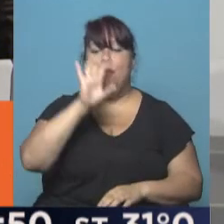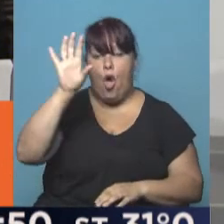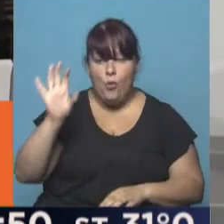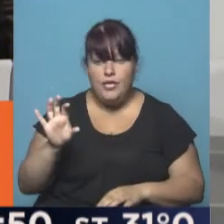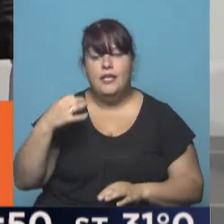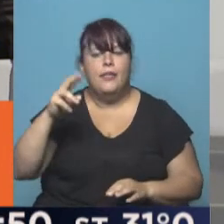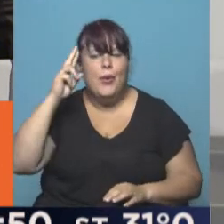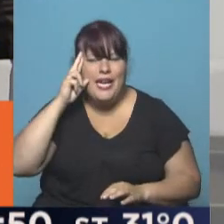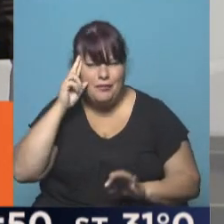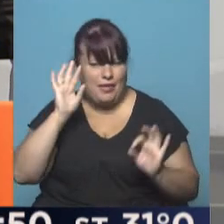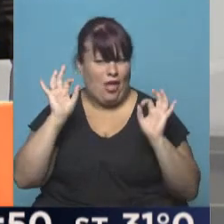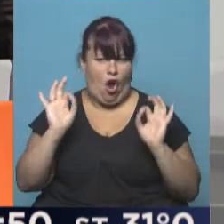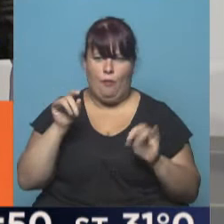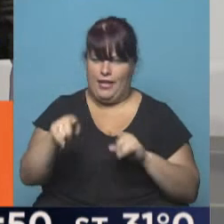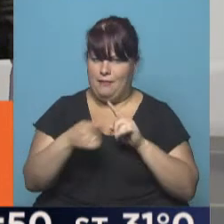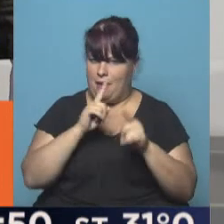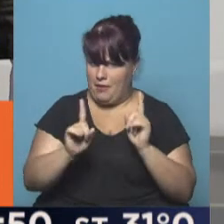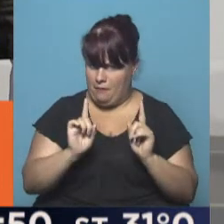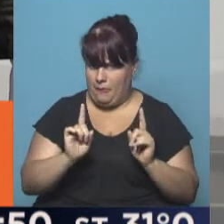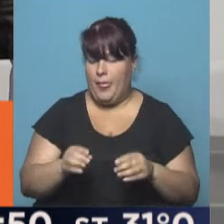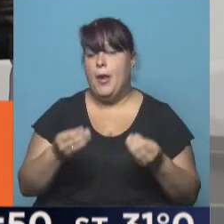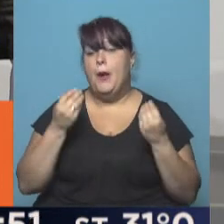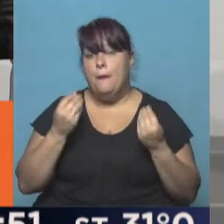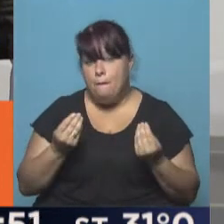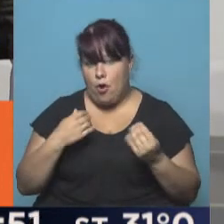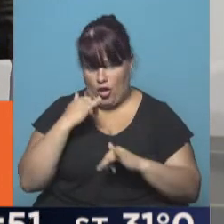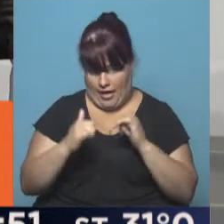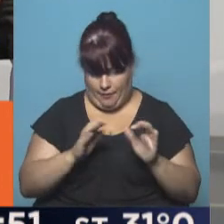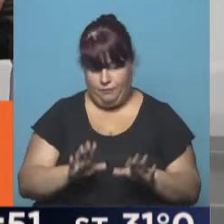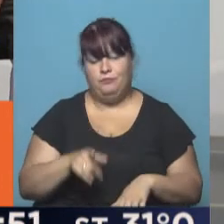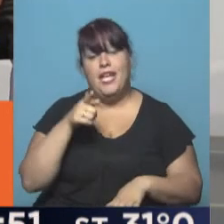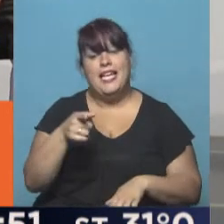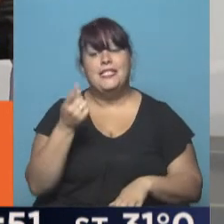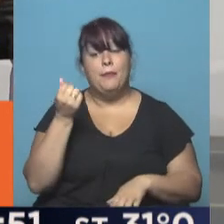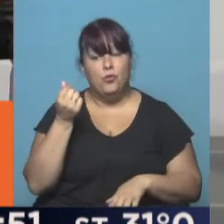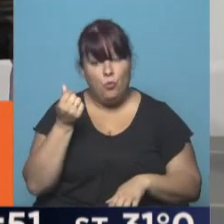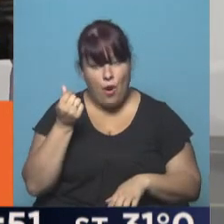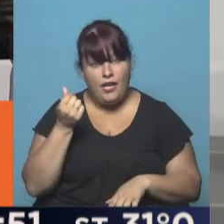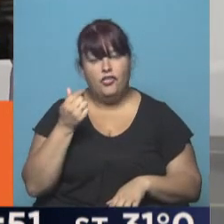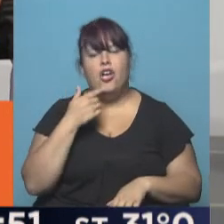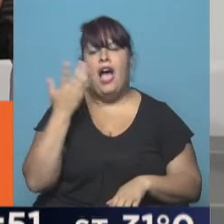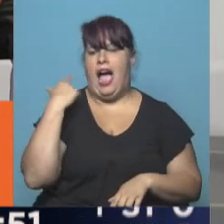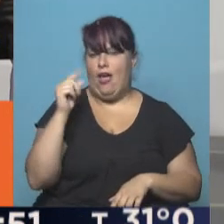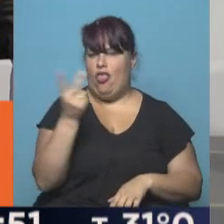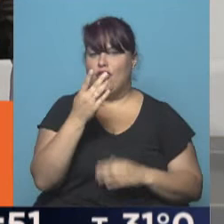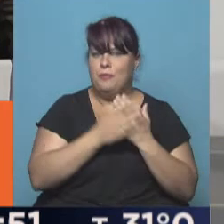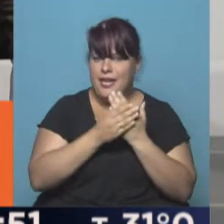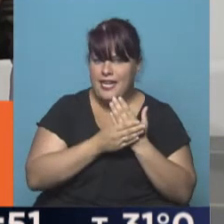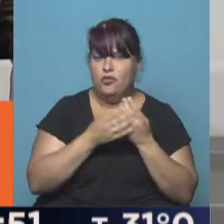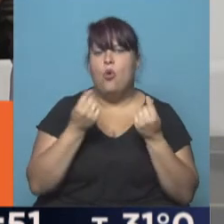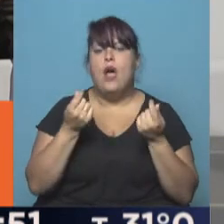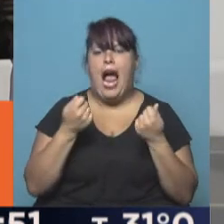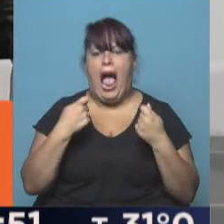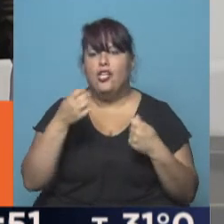les ha respetado totalmente ese acuerdo. ¿Por qué decimos eso? Porque ese presupuesto, hablaban recién los dos ministros, tenía un costo